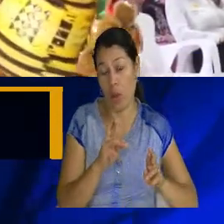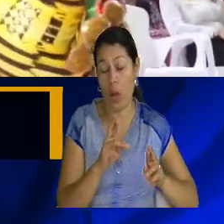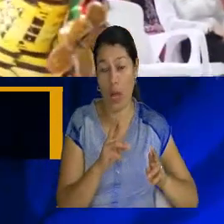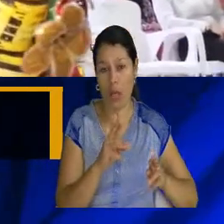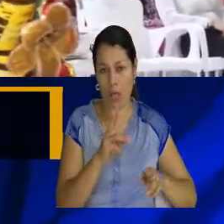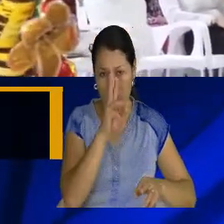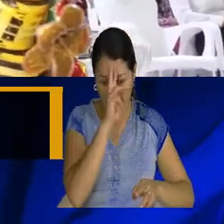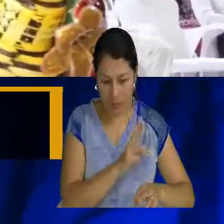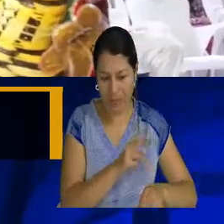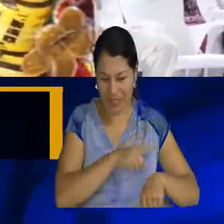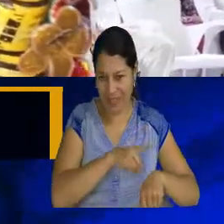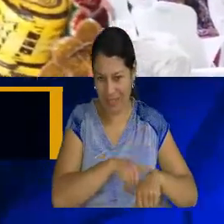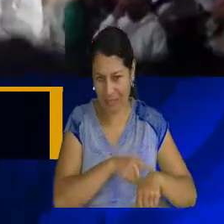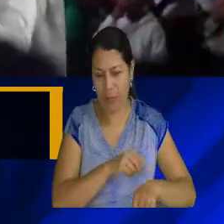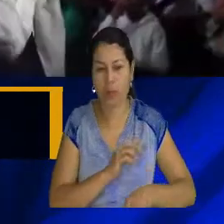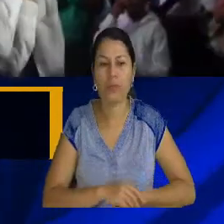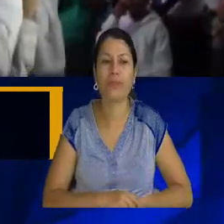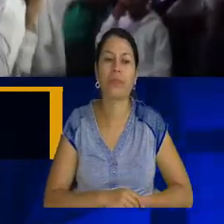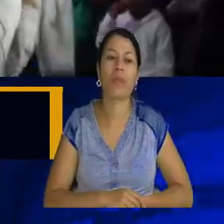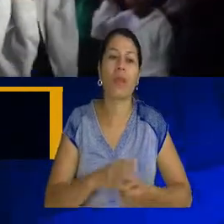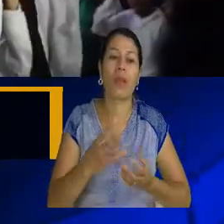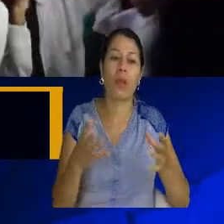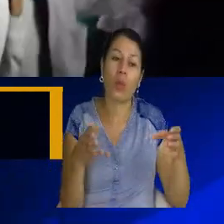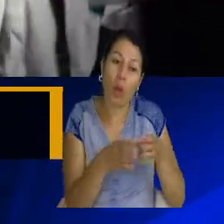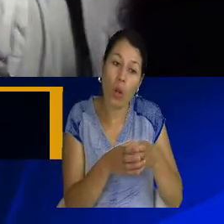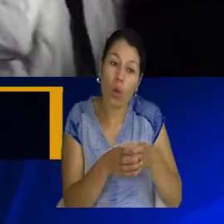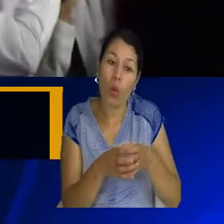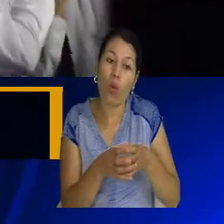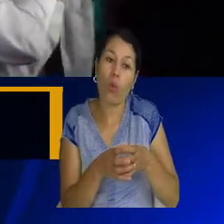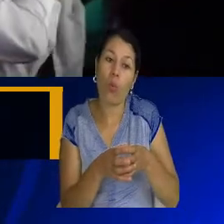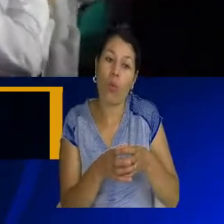cada grupo, cada banda, cada